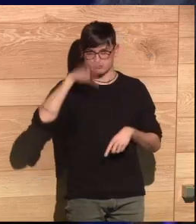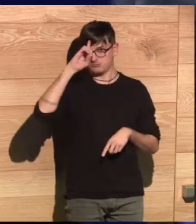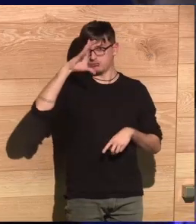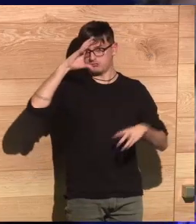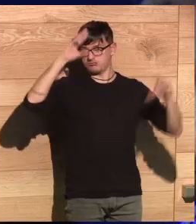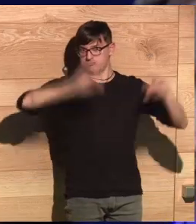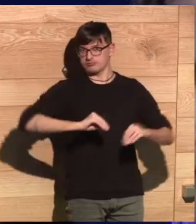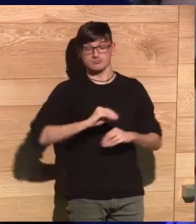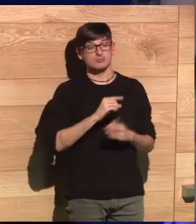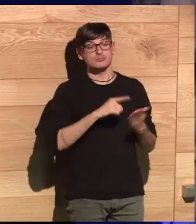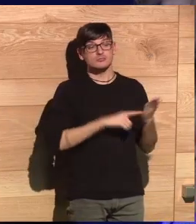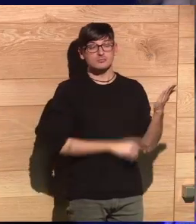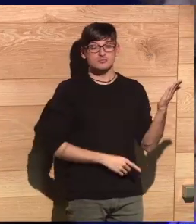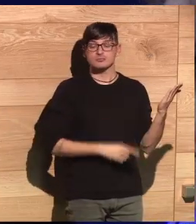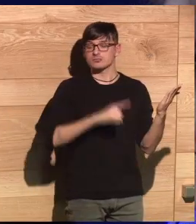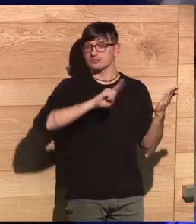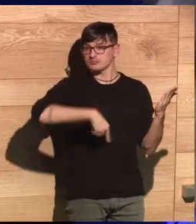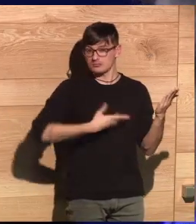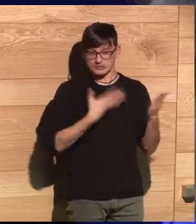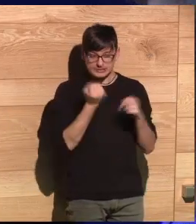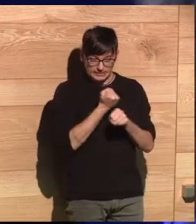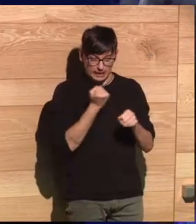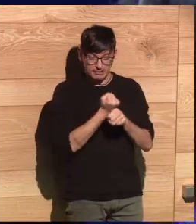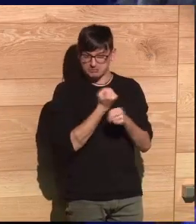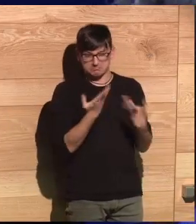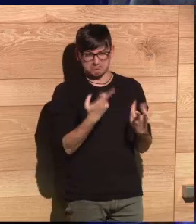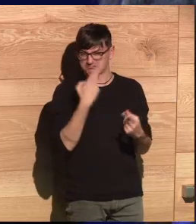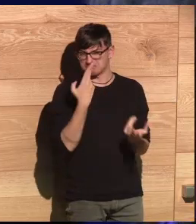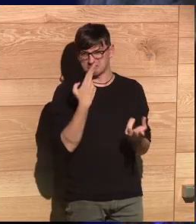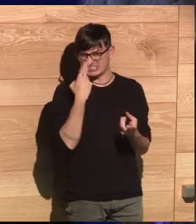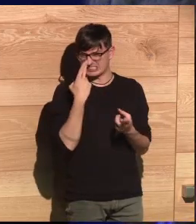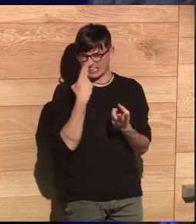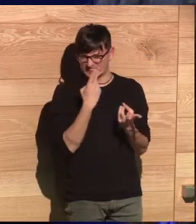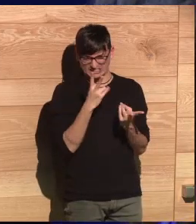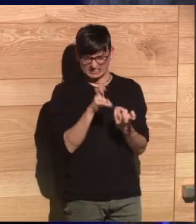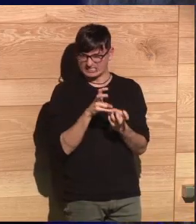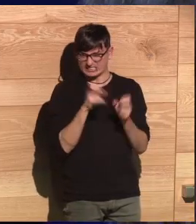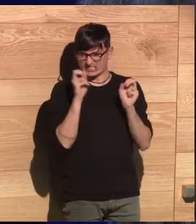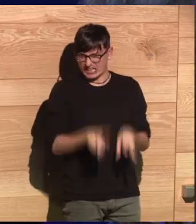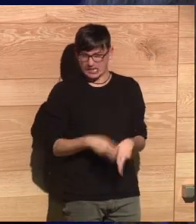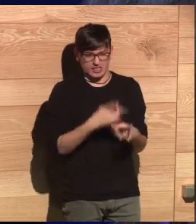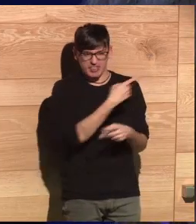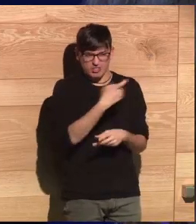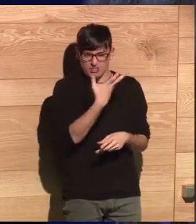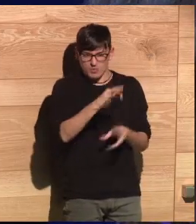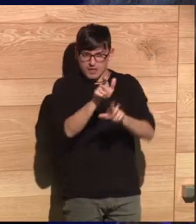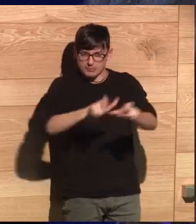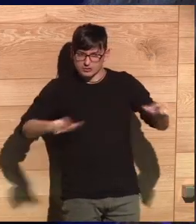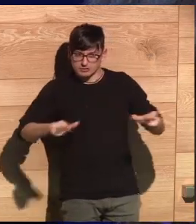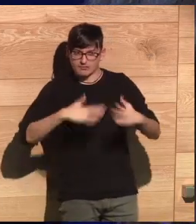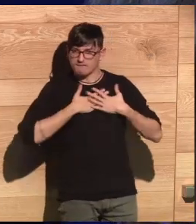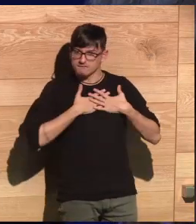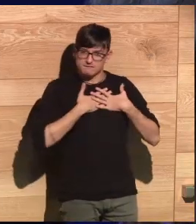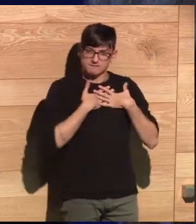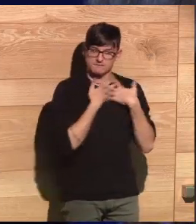muchísimo también, es el trabajo desinteresado de más de 150 personas que hemos sido las que hemos participado